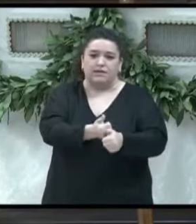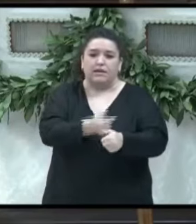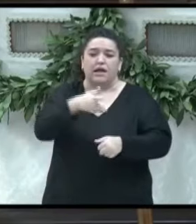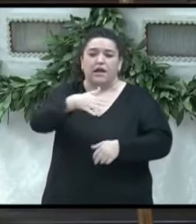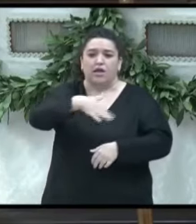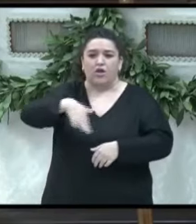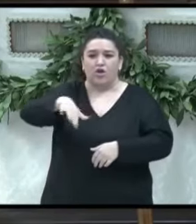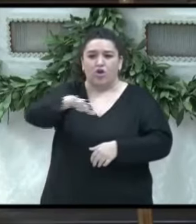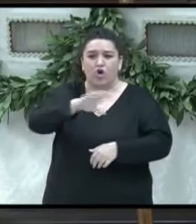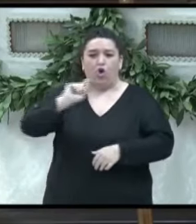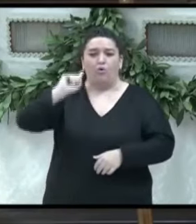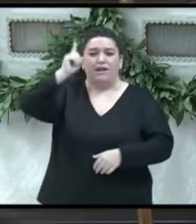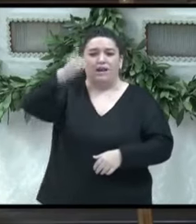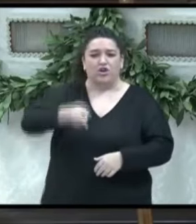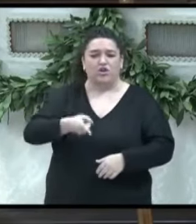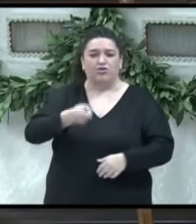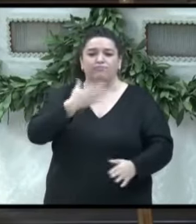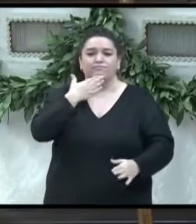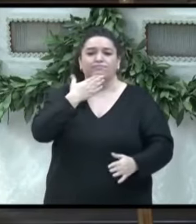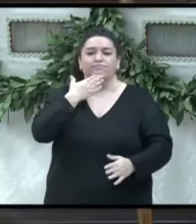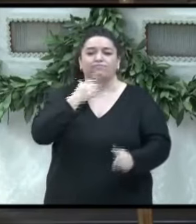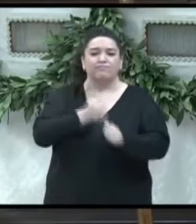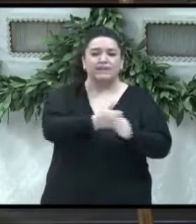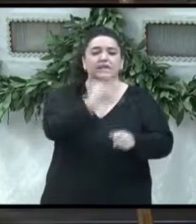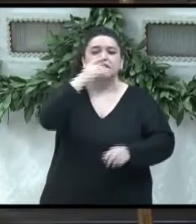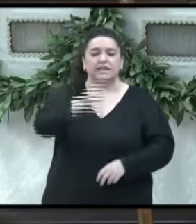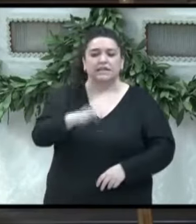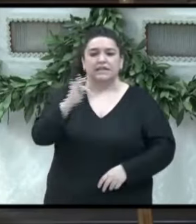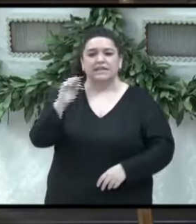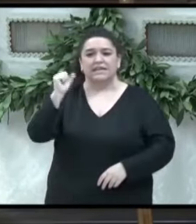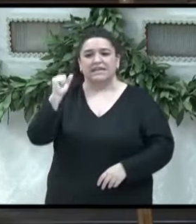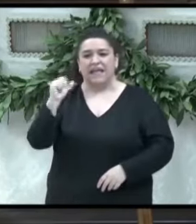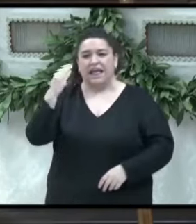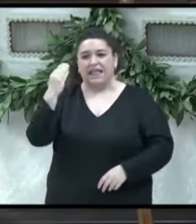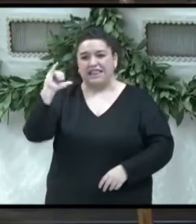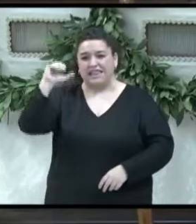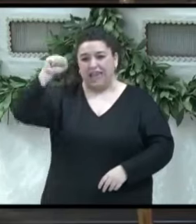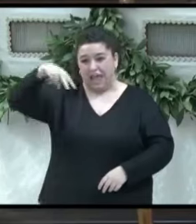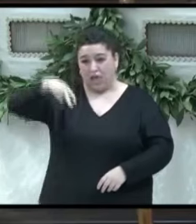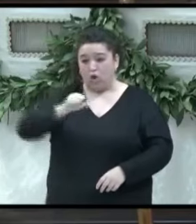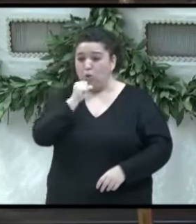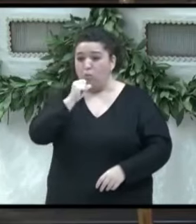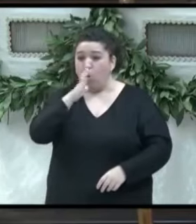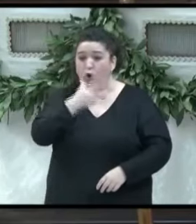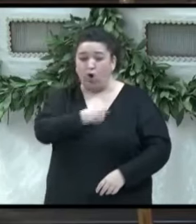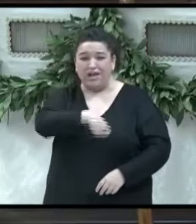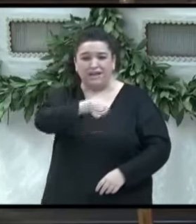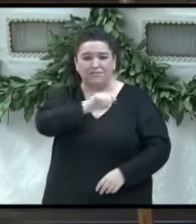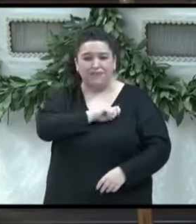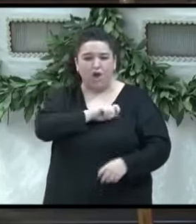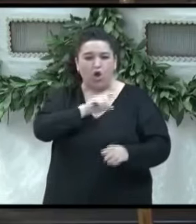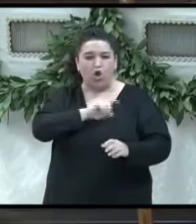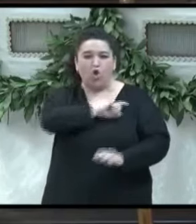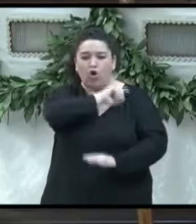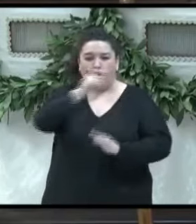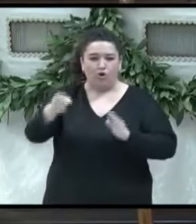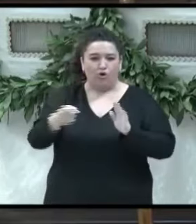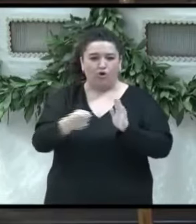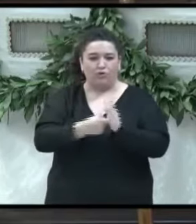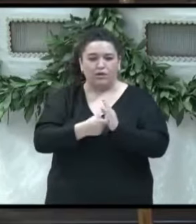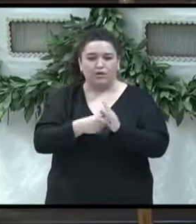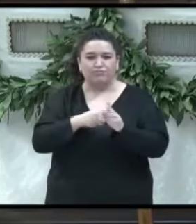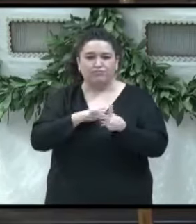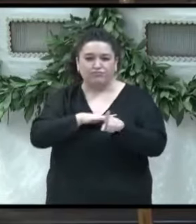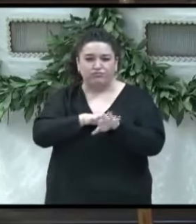gobernador daciano es curioso porque toda la Península ibérica quedó teñida